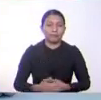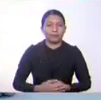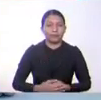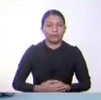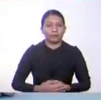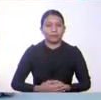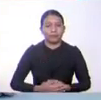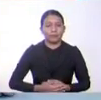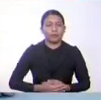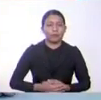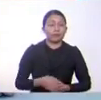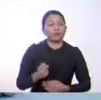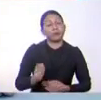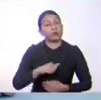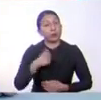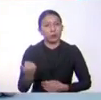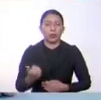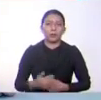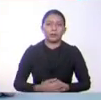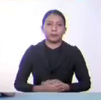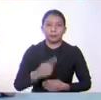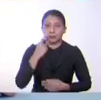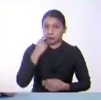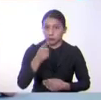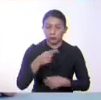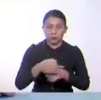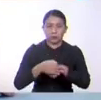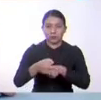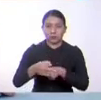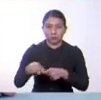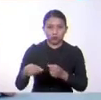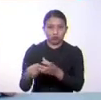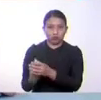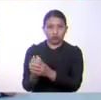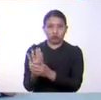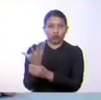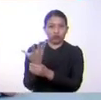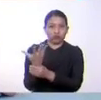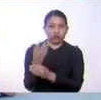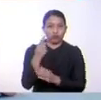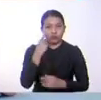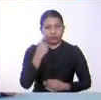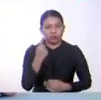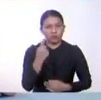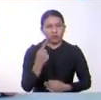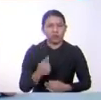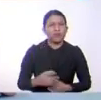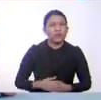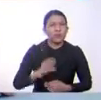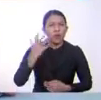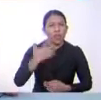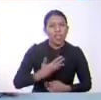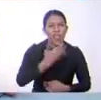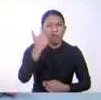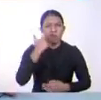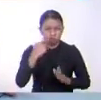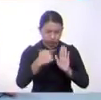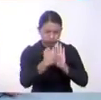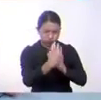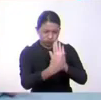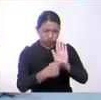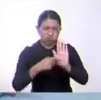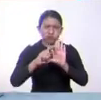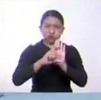llama la atención de ver a una célula vegetal es esta enorme estructura que tenemos al centro, el cual